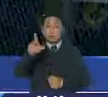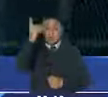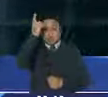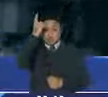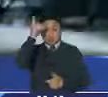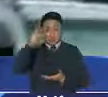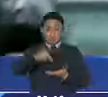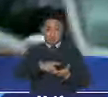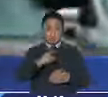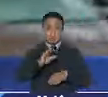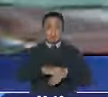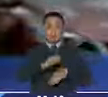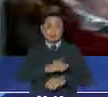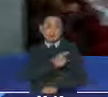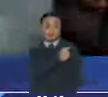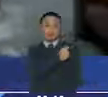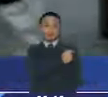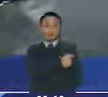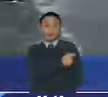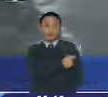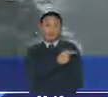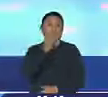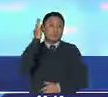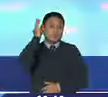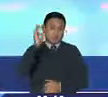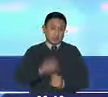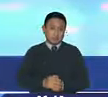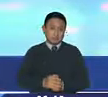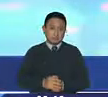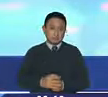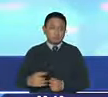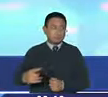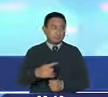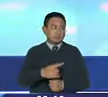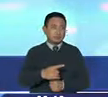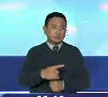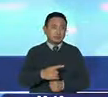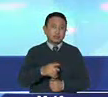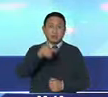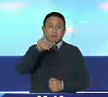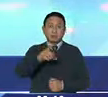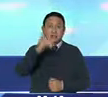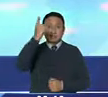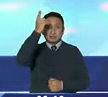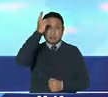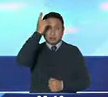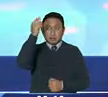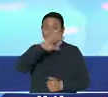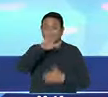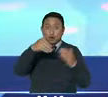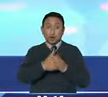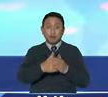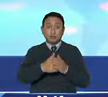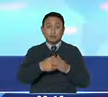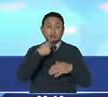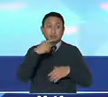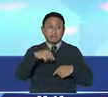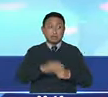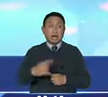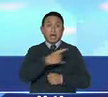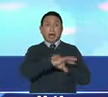por un tatuaje que le hicieron a una mujer, pero nunca se imaginaron que el deudor iba a mover a la vecindad con el cuento que le